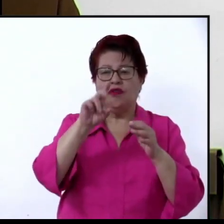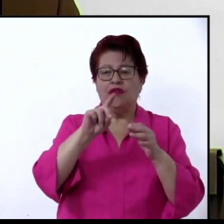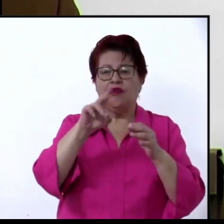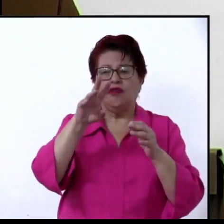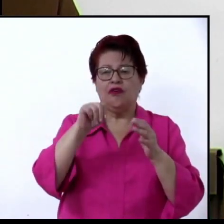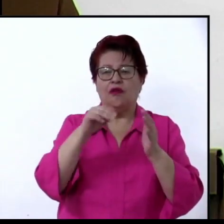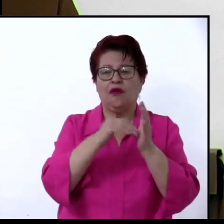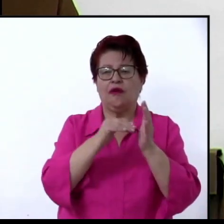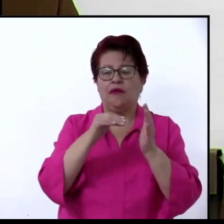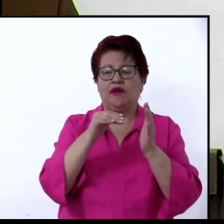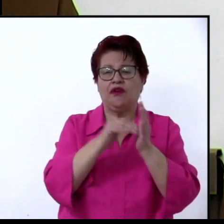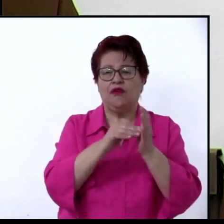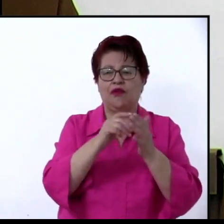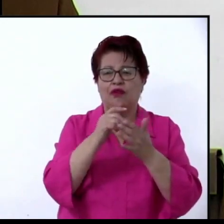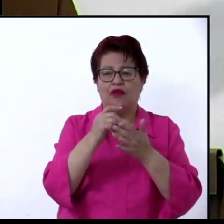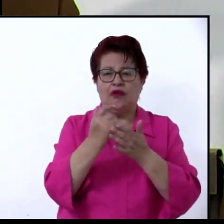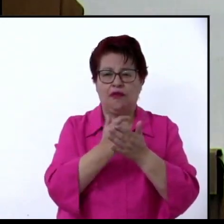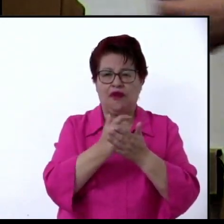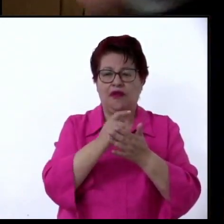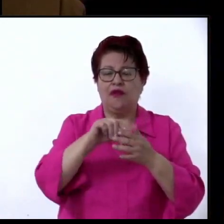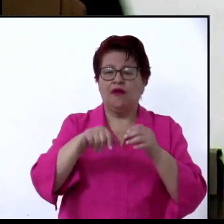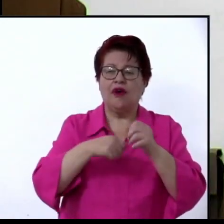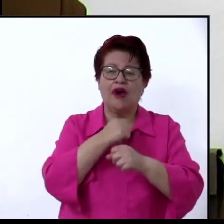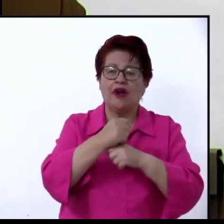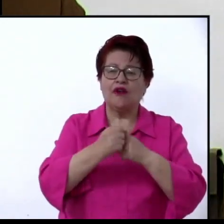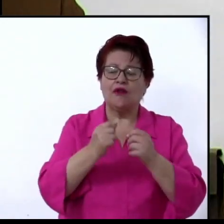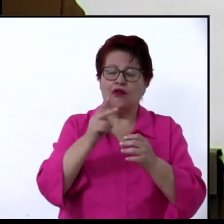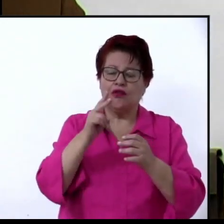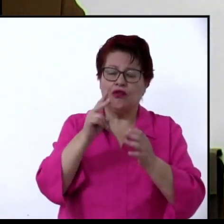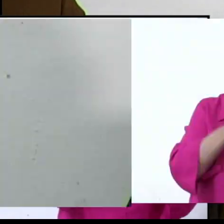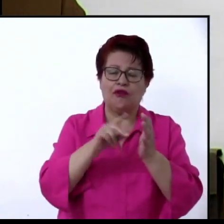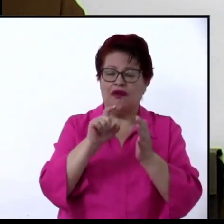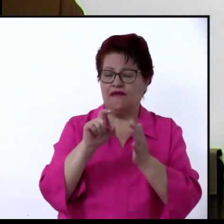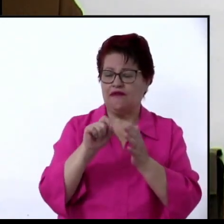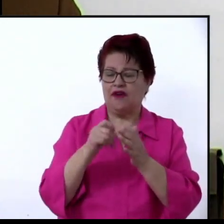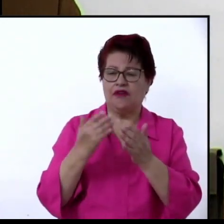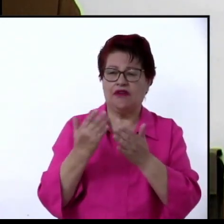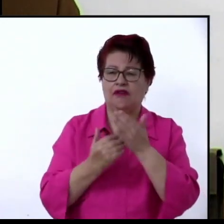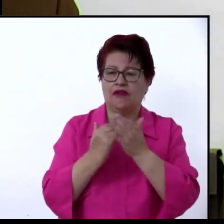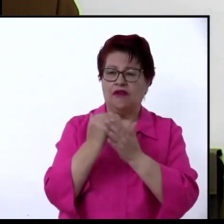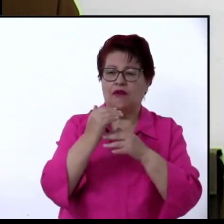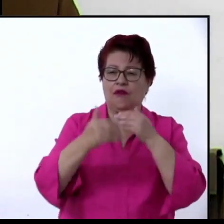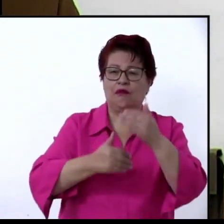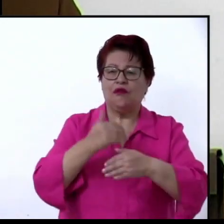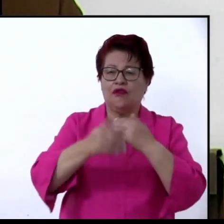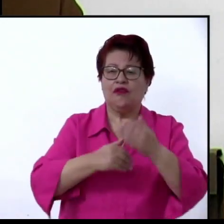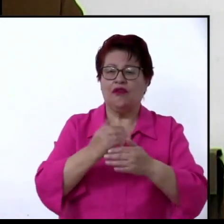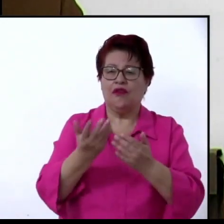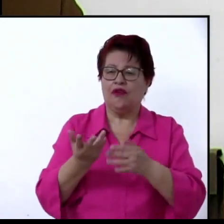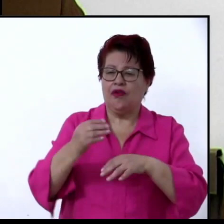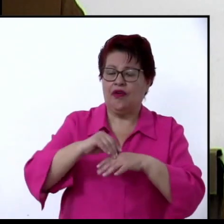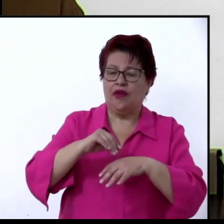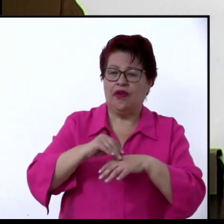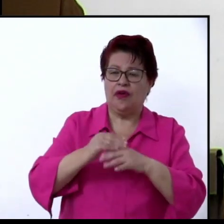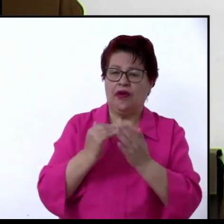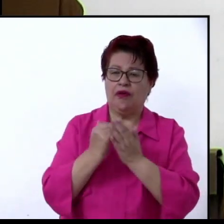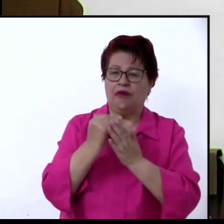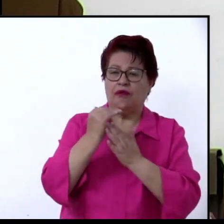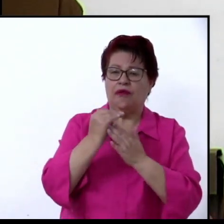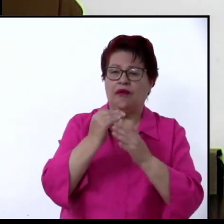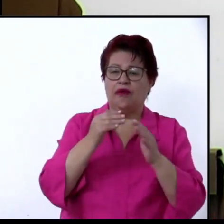18.139 millones de pesos. Para el año 2020 se generó un proceso de incremento